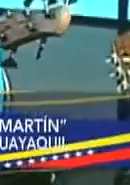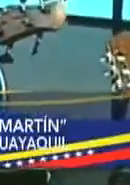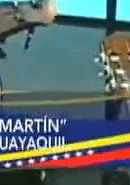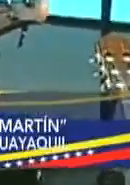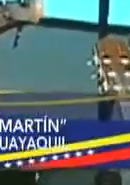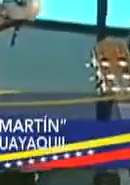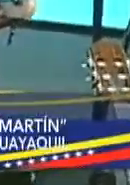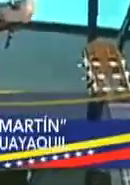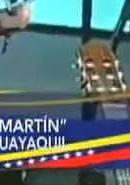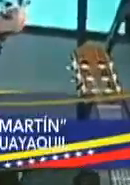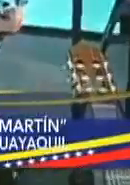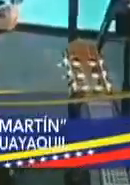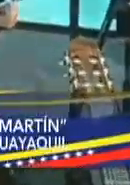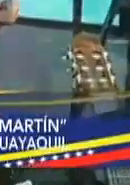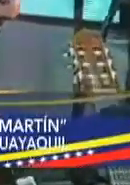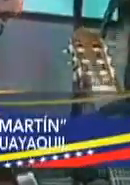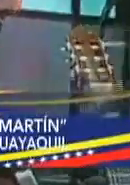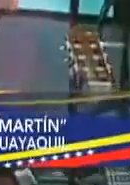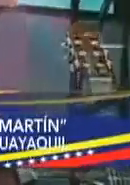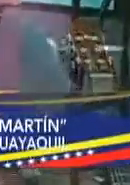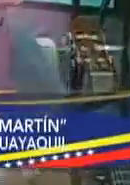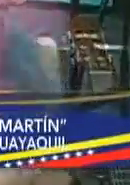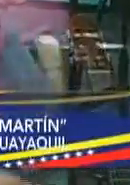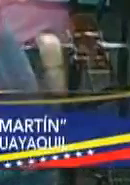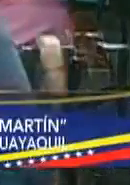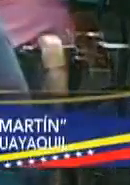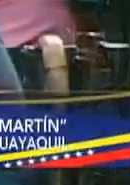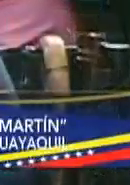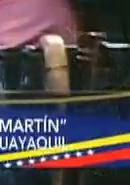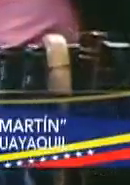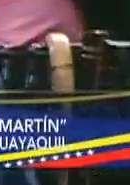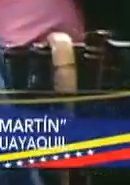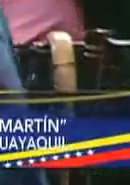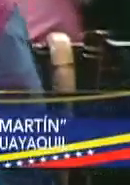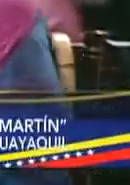se llama por su hermosura Bolívar Libertador.